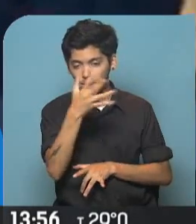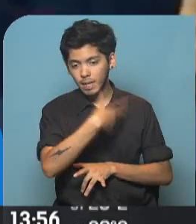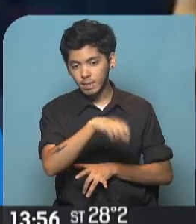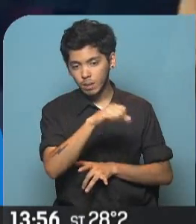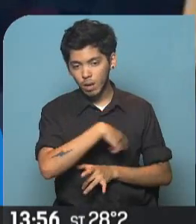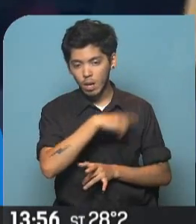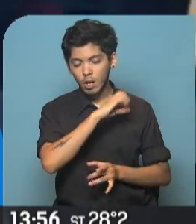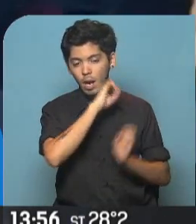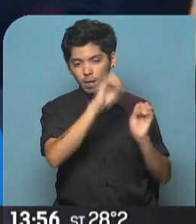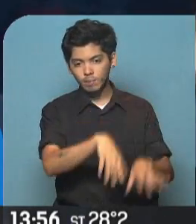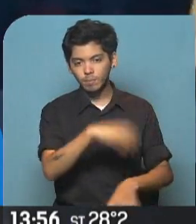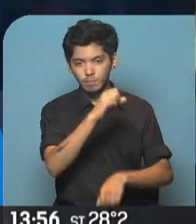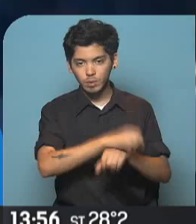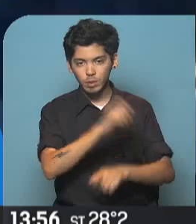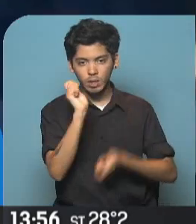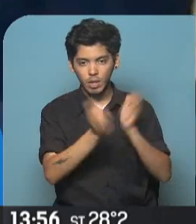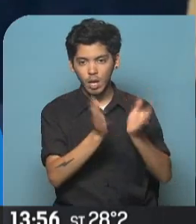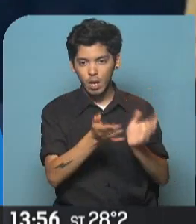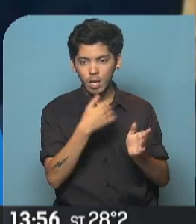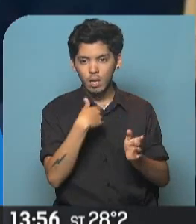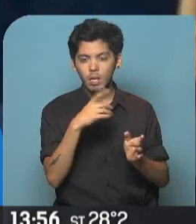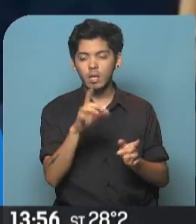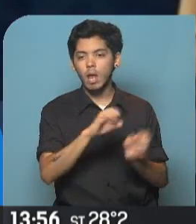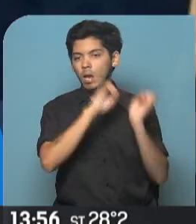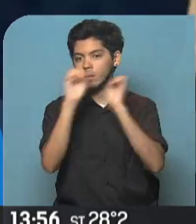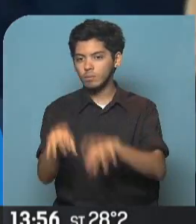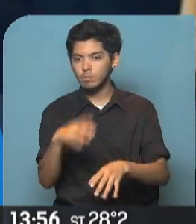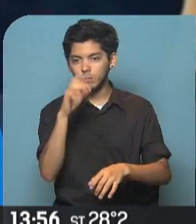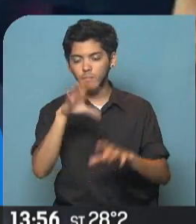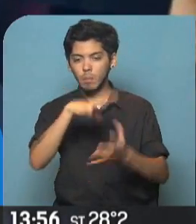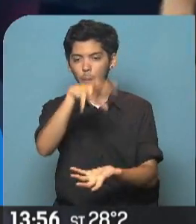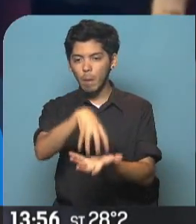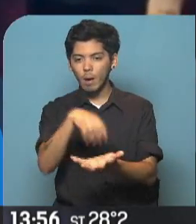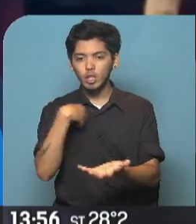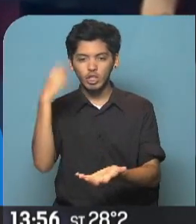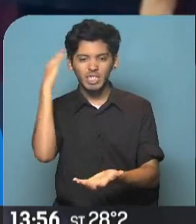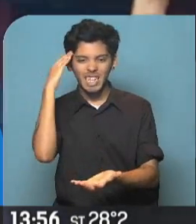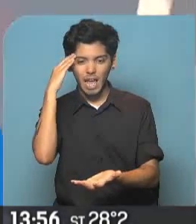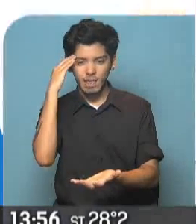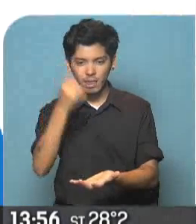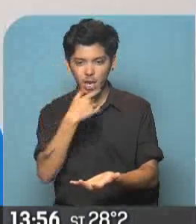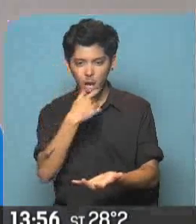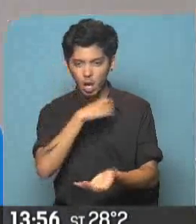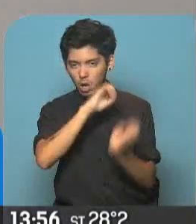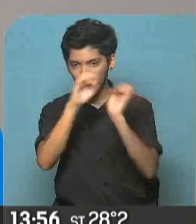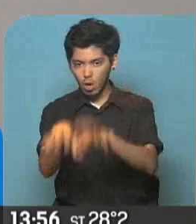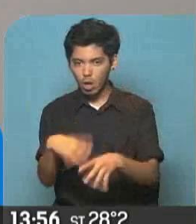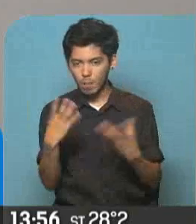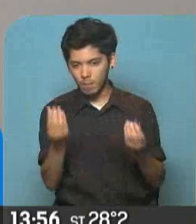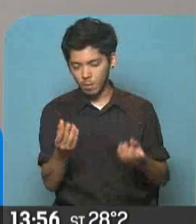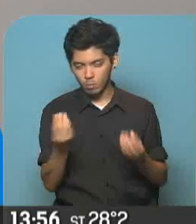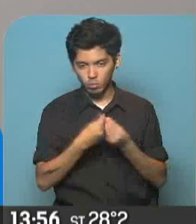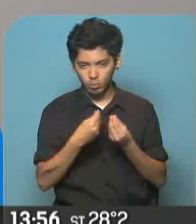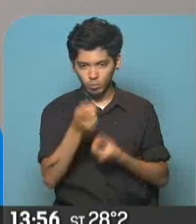a celdas de castigo y al temible pabellón psiquiátrico. Una de ellas, que es la que ha sufrido, ha dicho, me han llevado